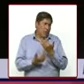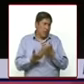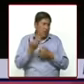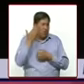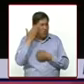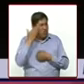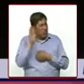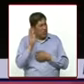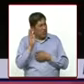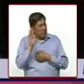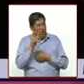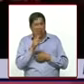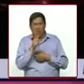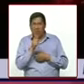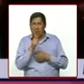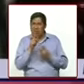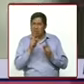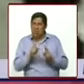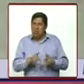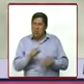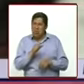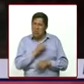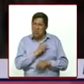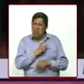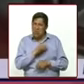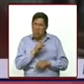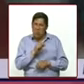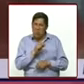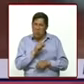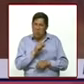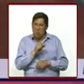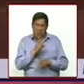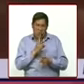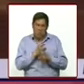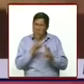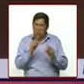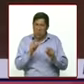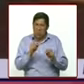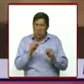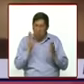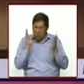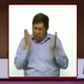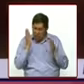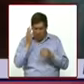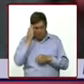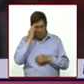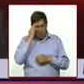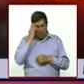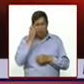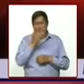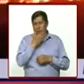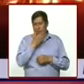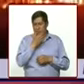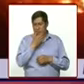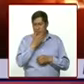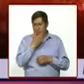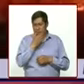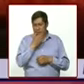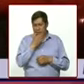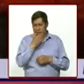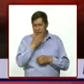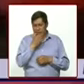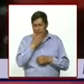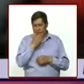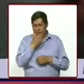sé si es gente tan inconsciente, tan mala, que no puede preservar lo que es el medio ambiente, los animales, que